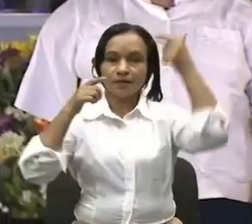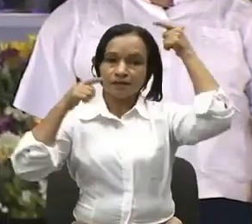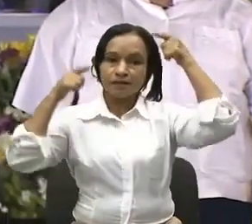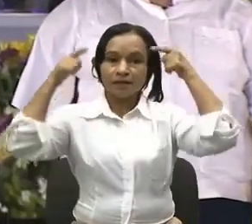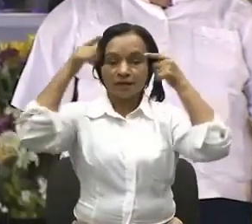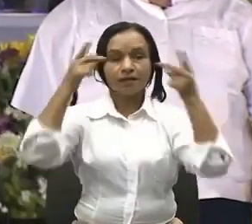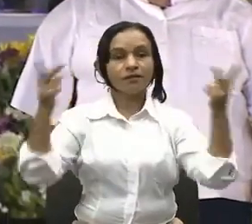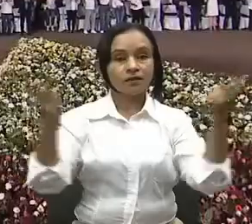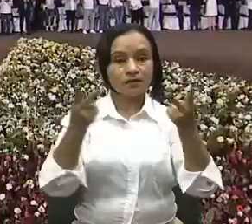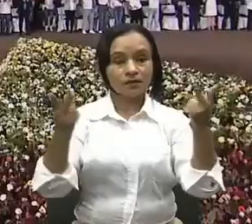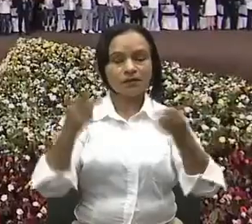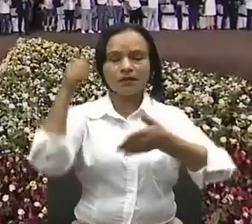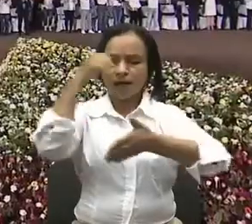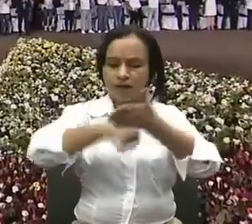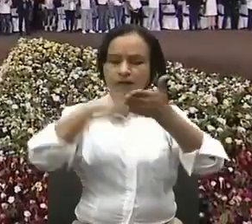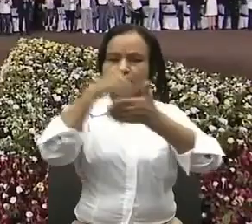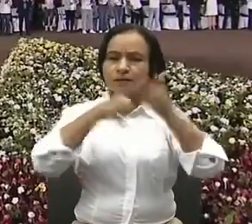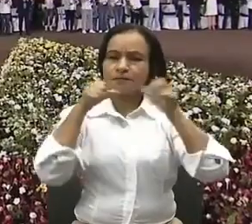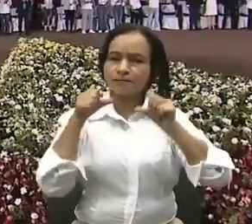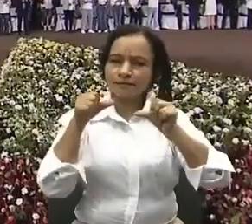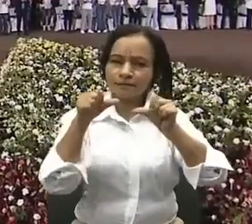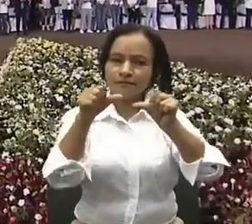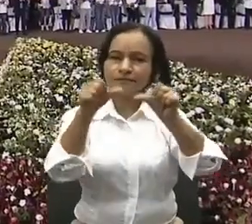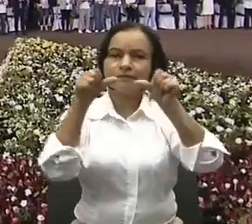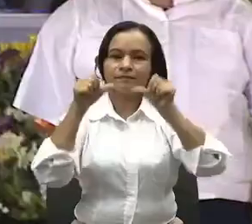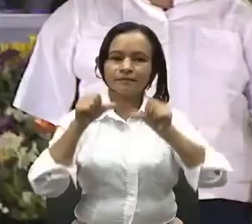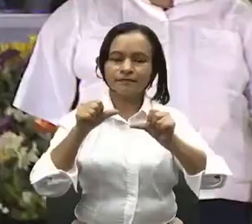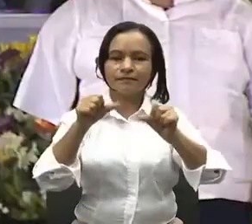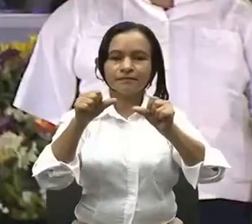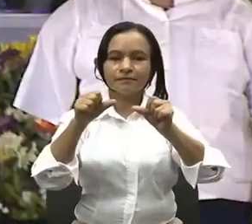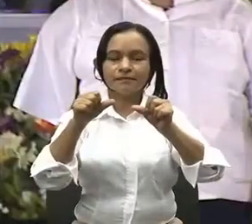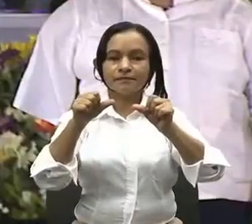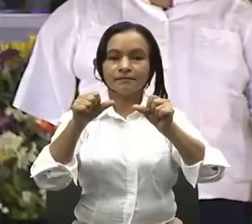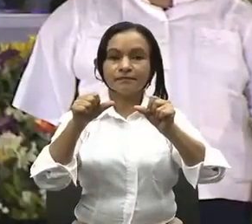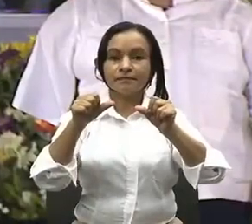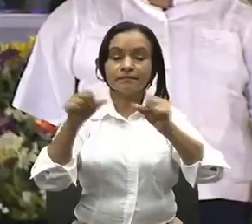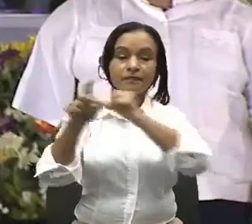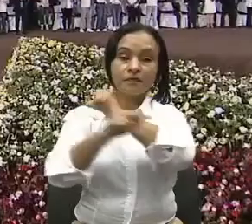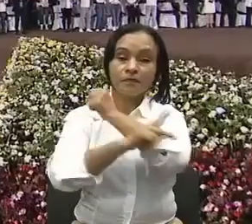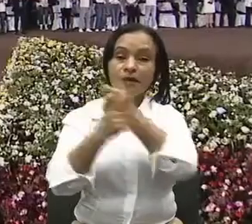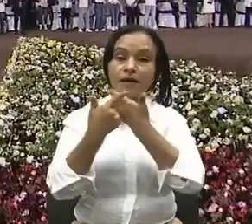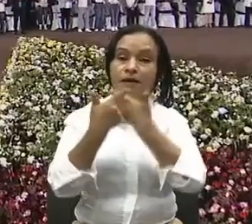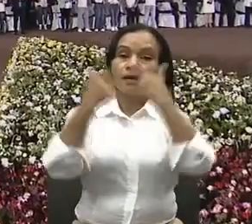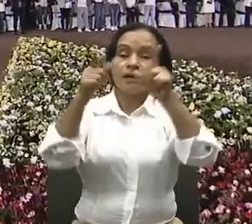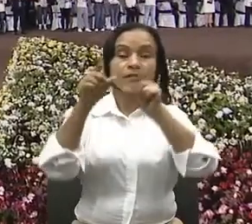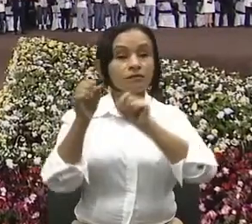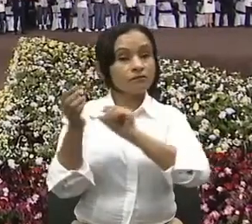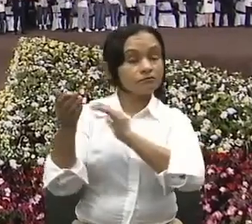¡Sandino vive! ¡Patria libre!